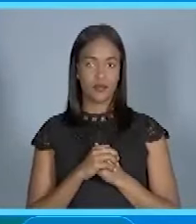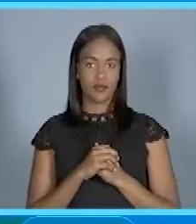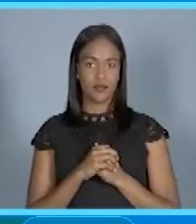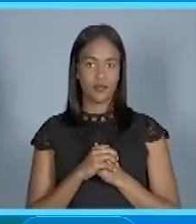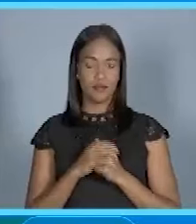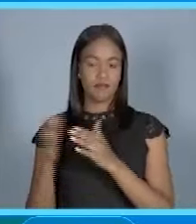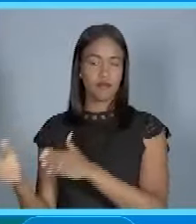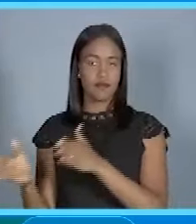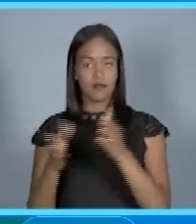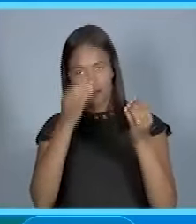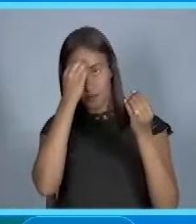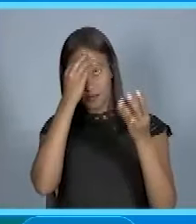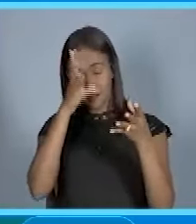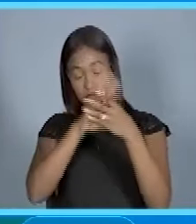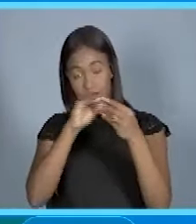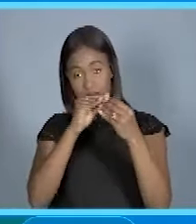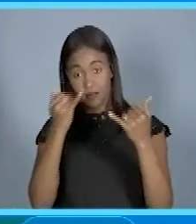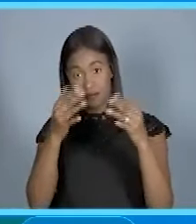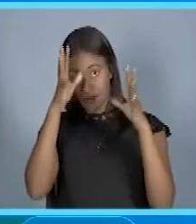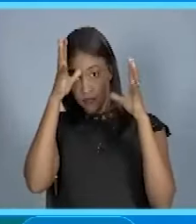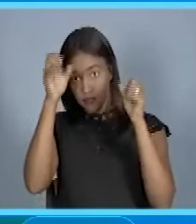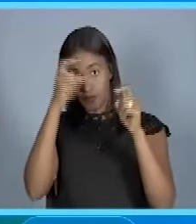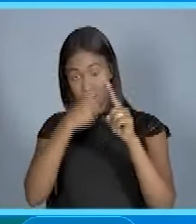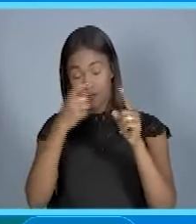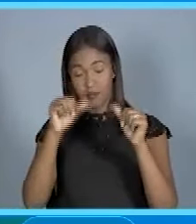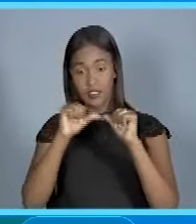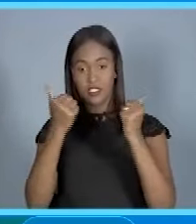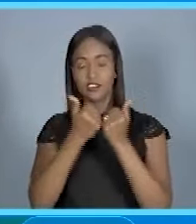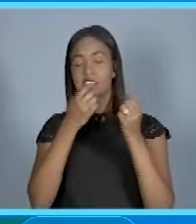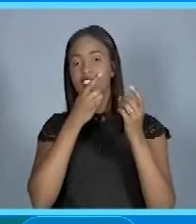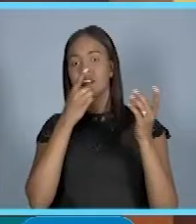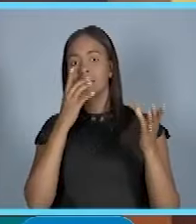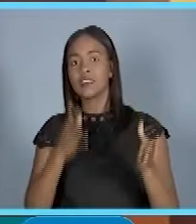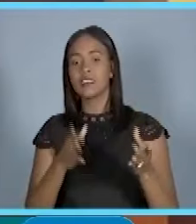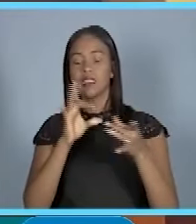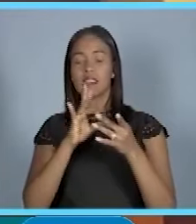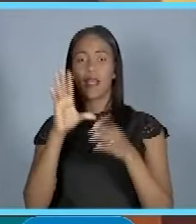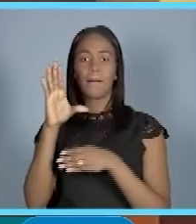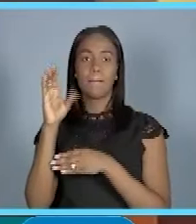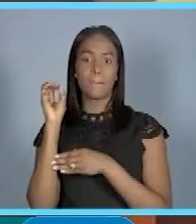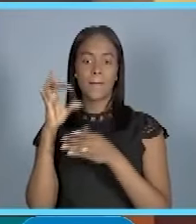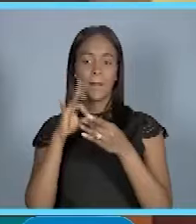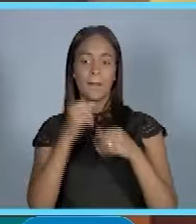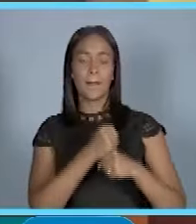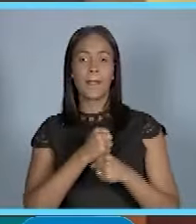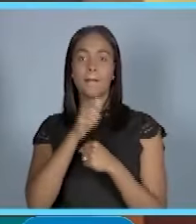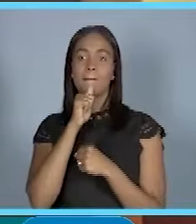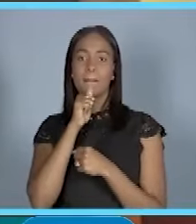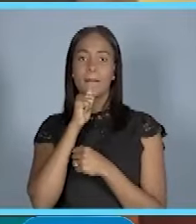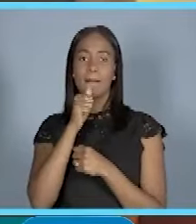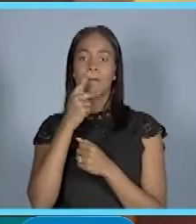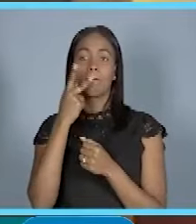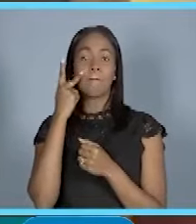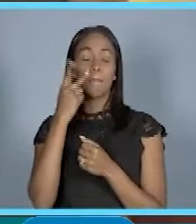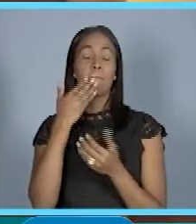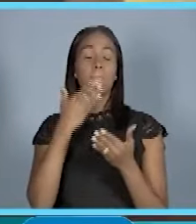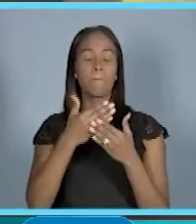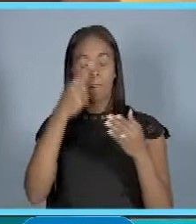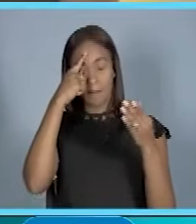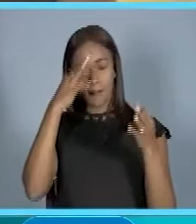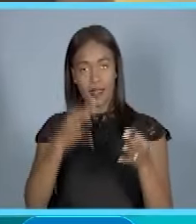En otra información, les contamos que el presidente de la Asociación Dominicana de Empresas de Seguridad Privada saludó la emisión del